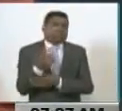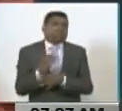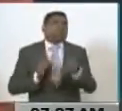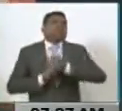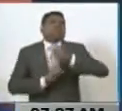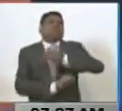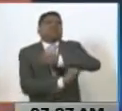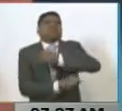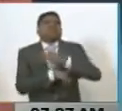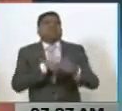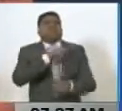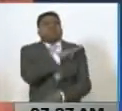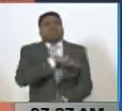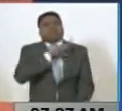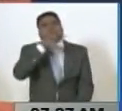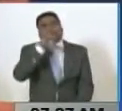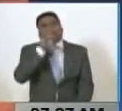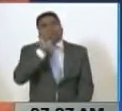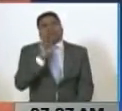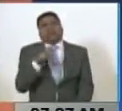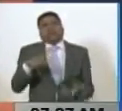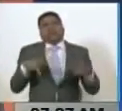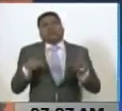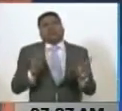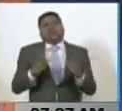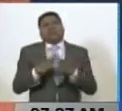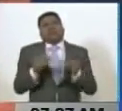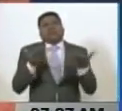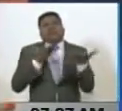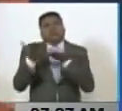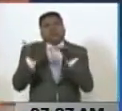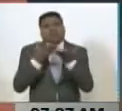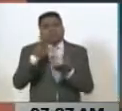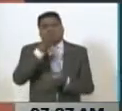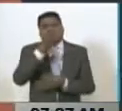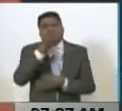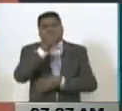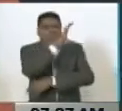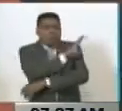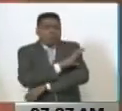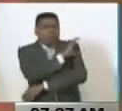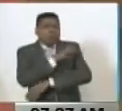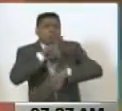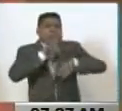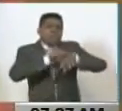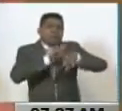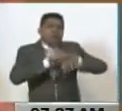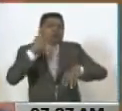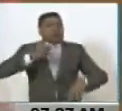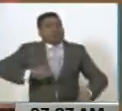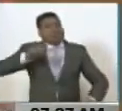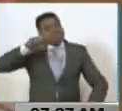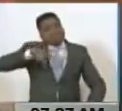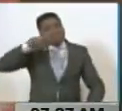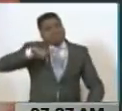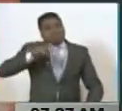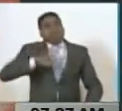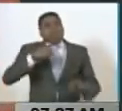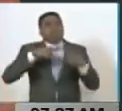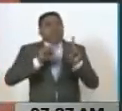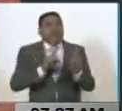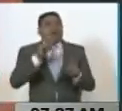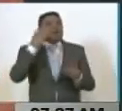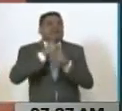que la Misión Nevado presta a la familia para permitirle el acceso a los servicios veterinarios es de carácter esencial. Sin embargo, esta